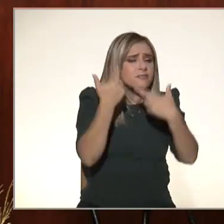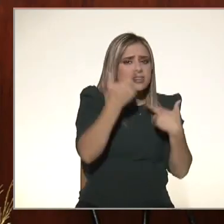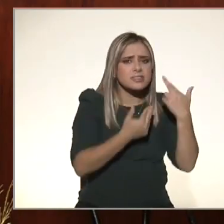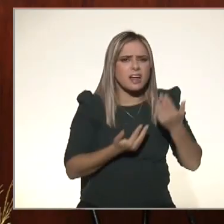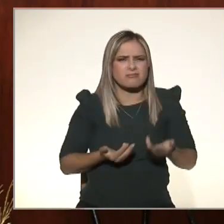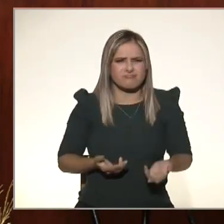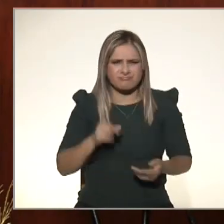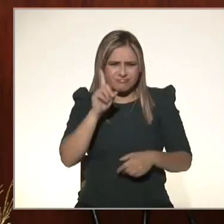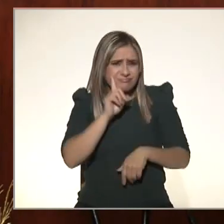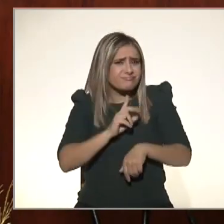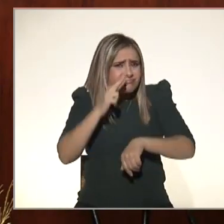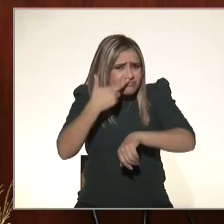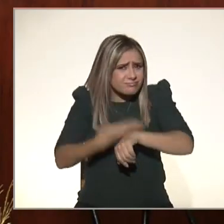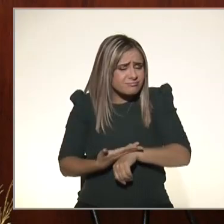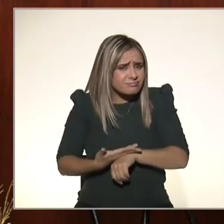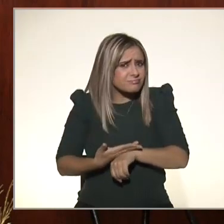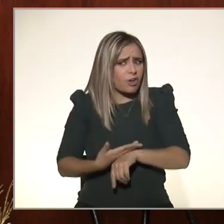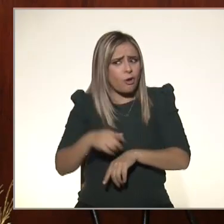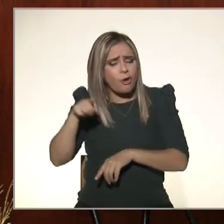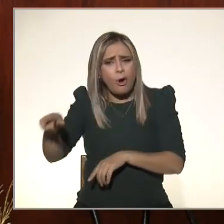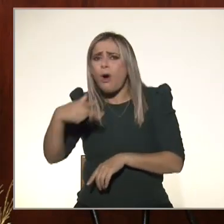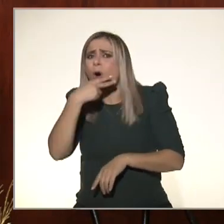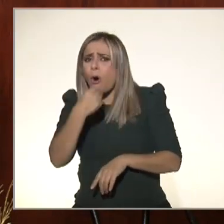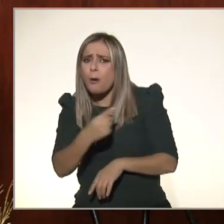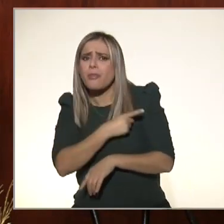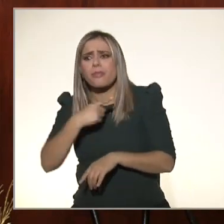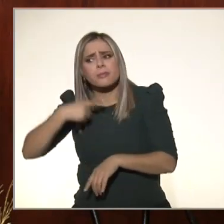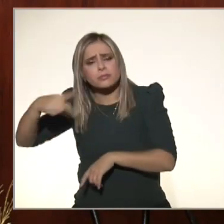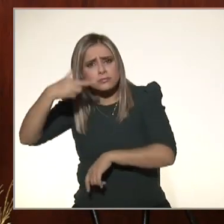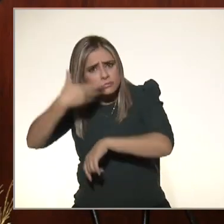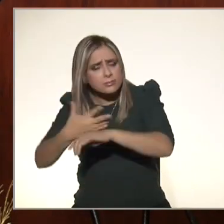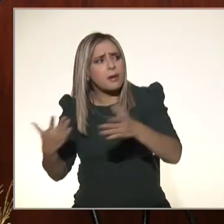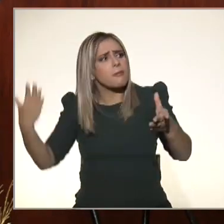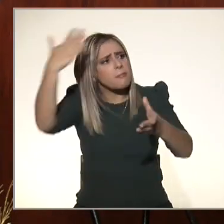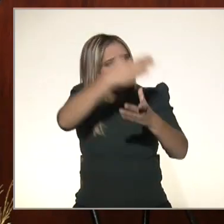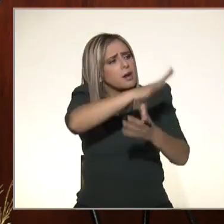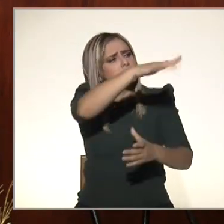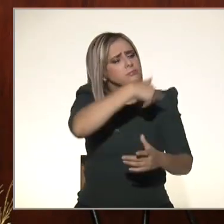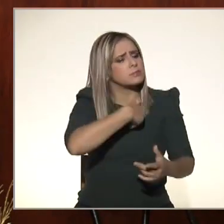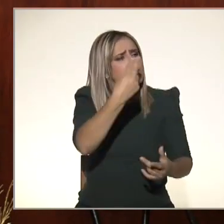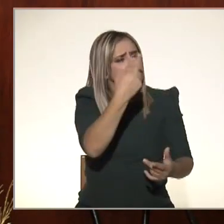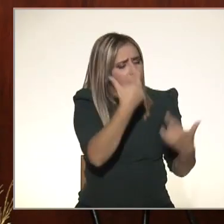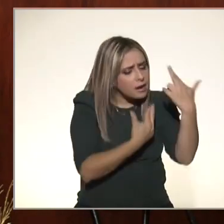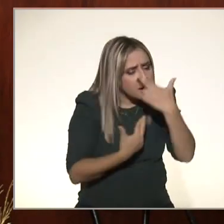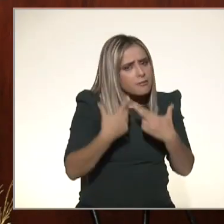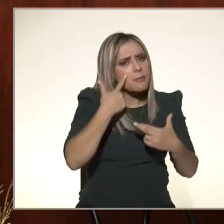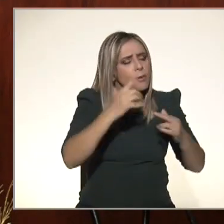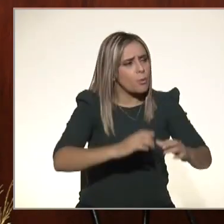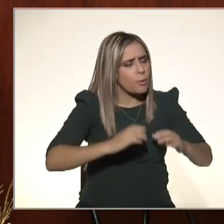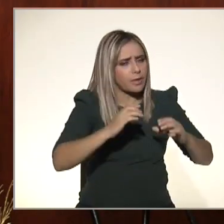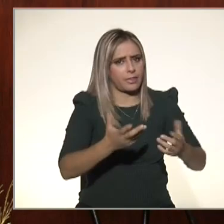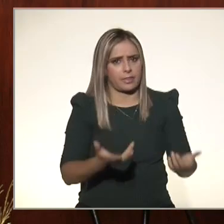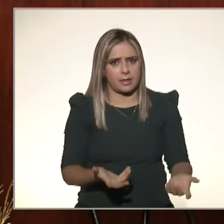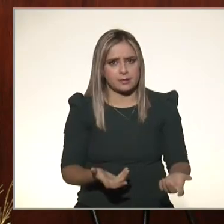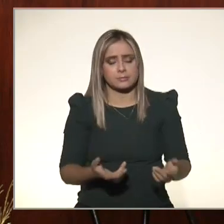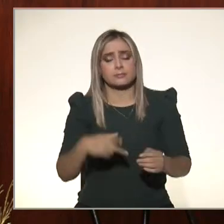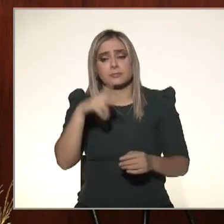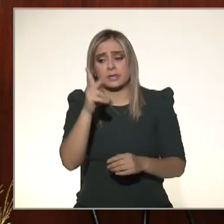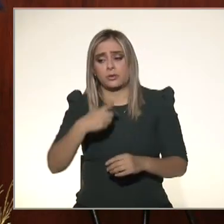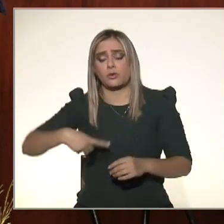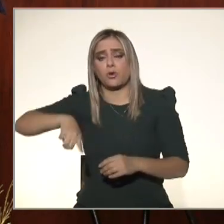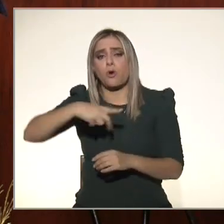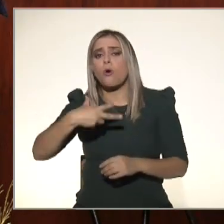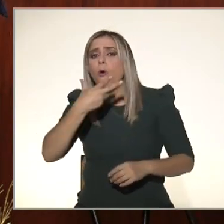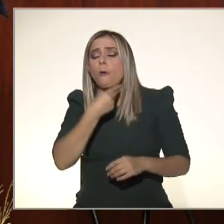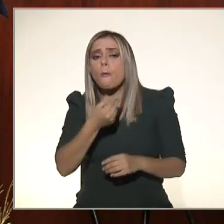de transformarse. Y retomando un poquito la parte de dónde es que nosotros aprendemos como hombres toda